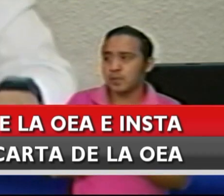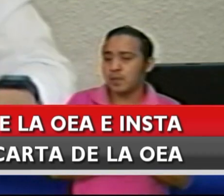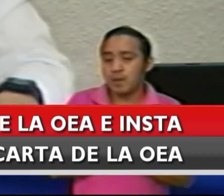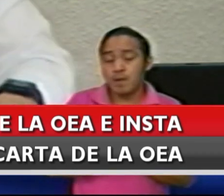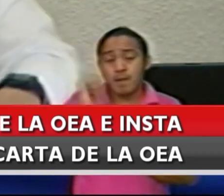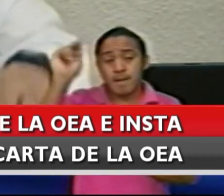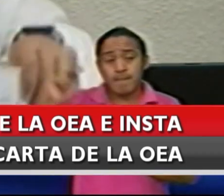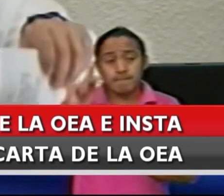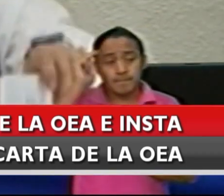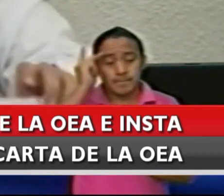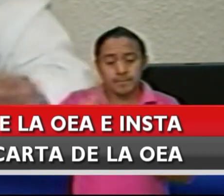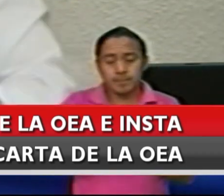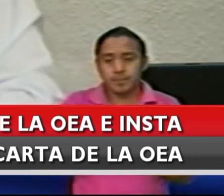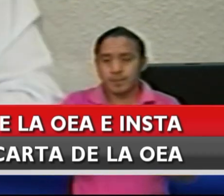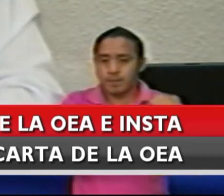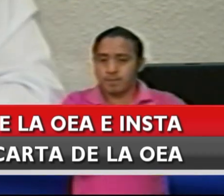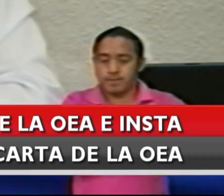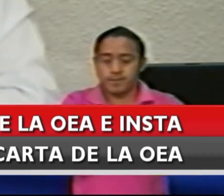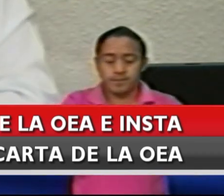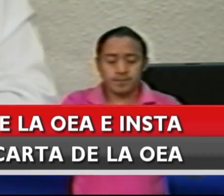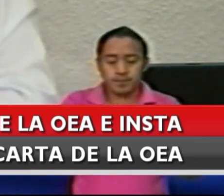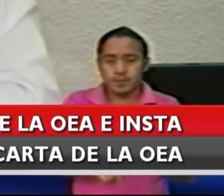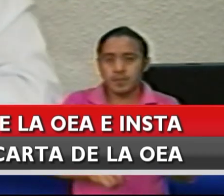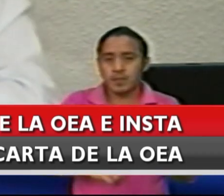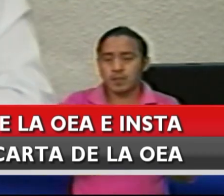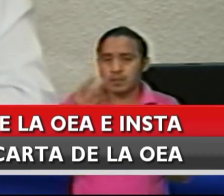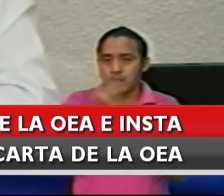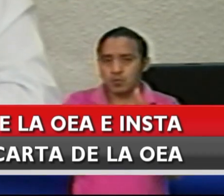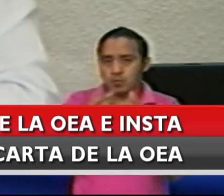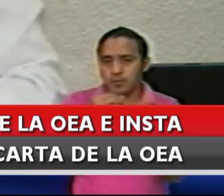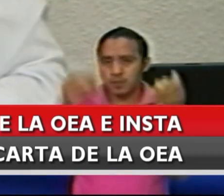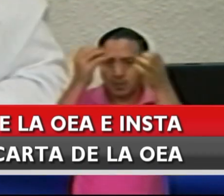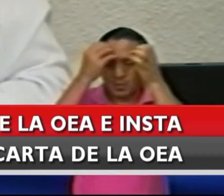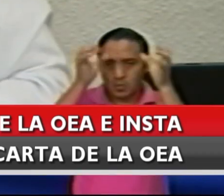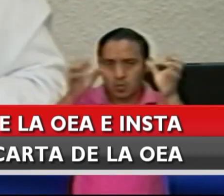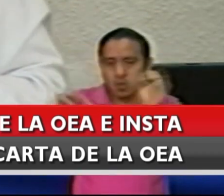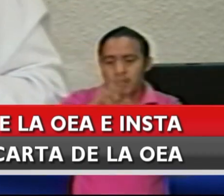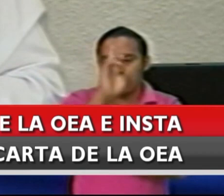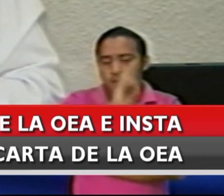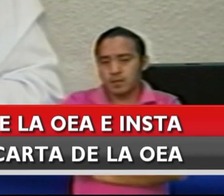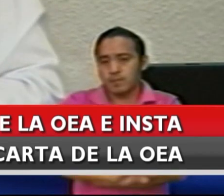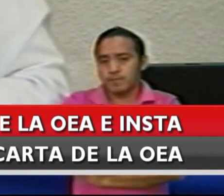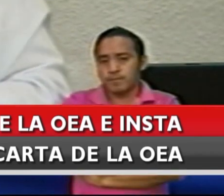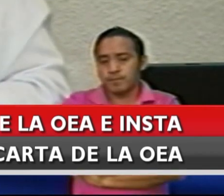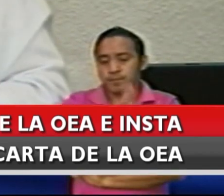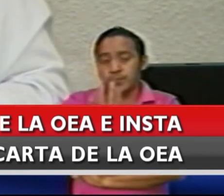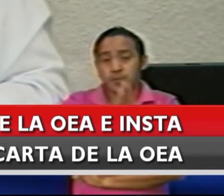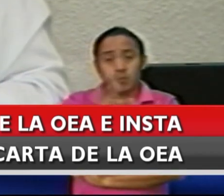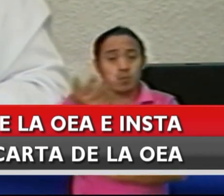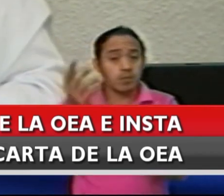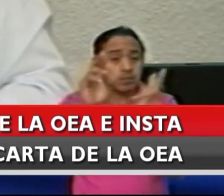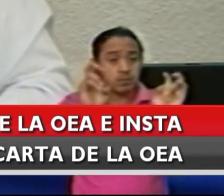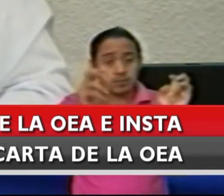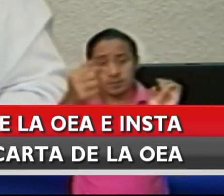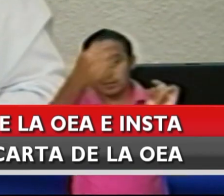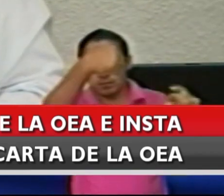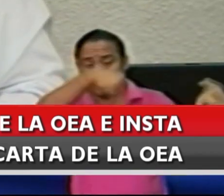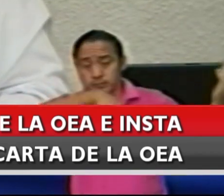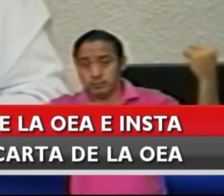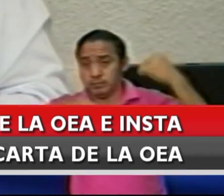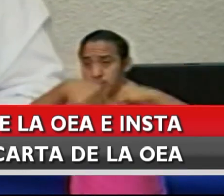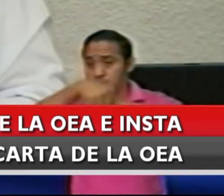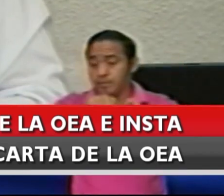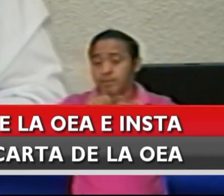política, militar, económica, cultural y religiosa y la intervención en los asuntos internos de otros